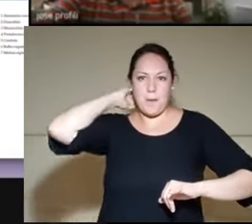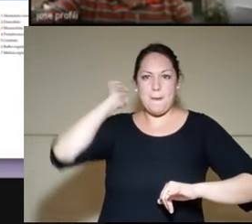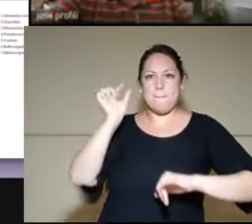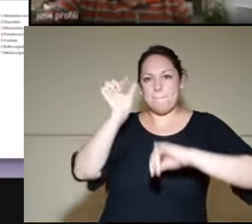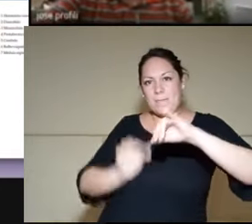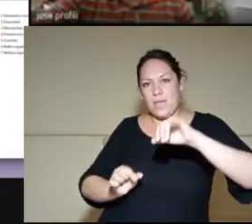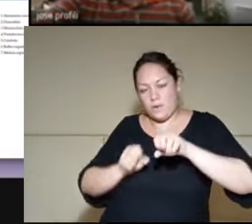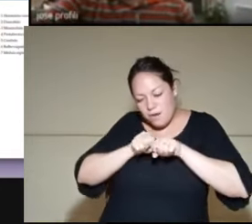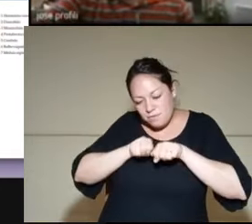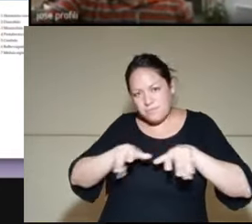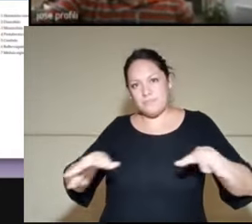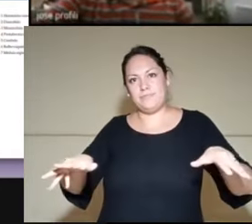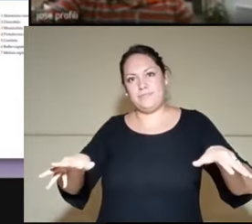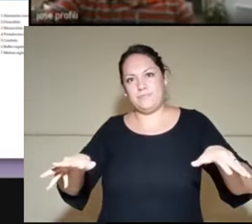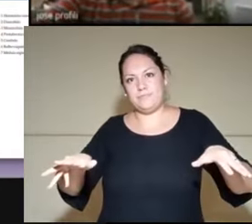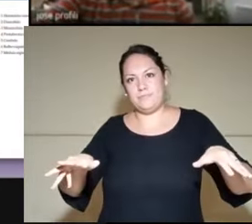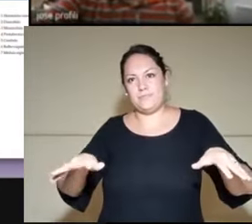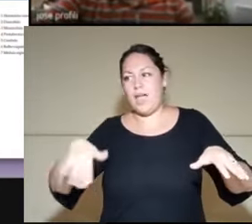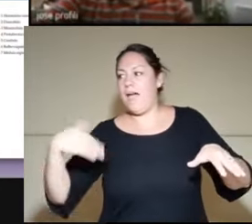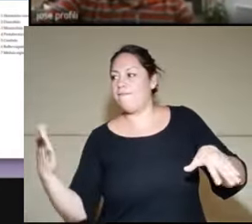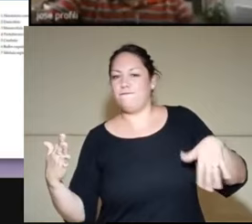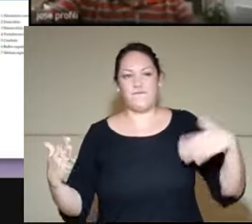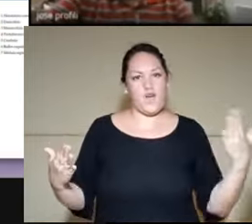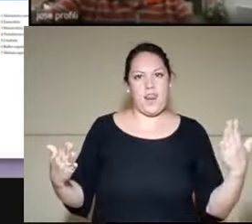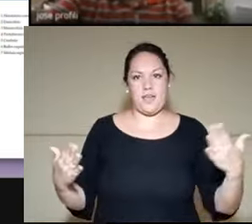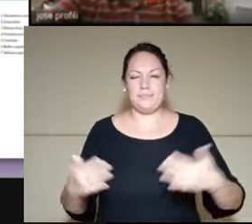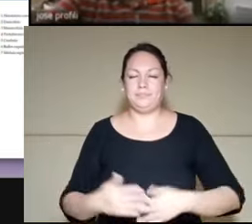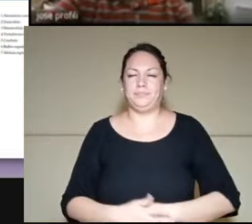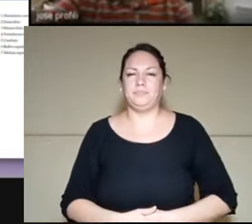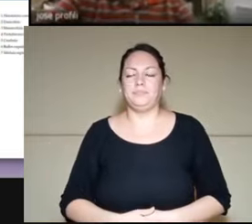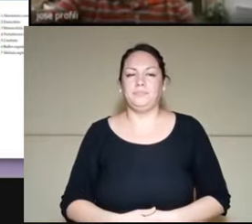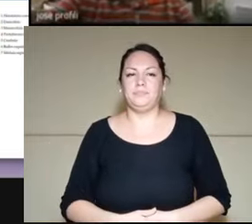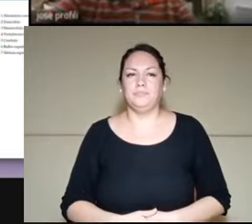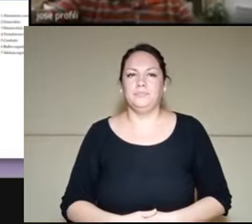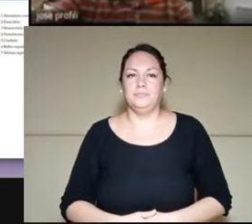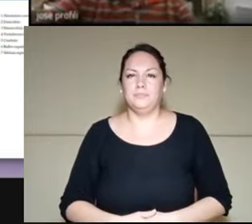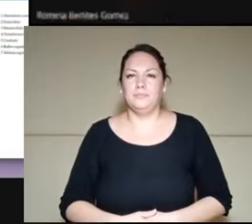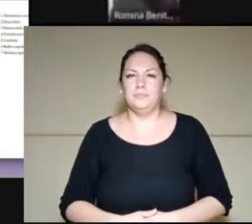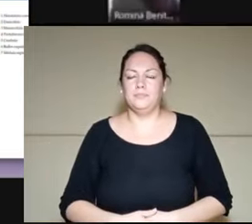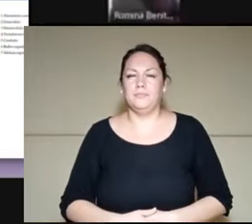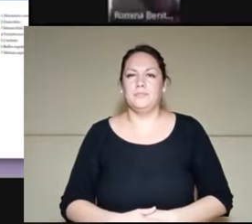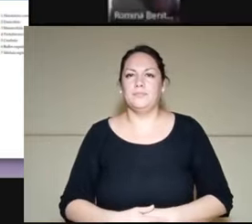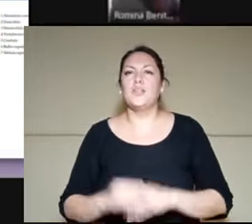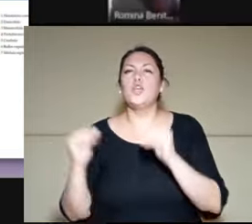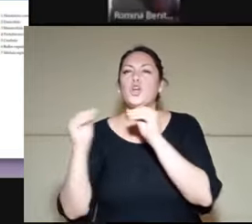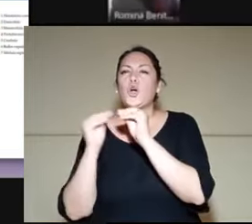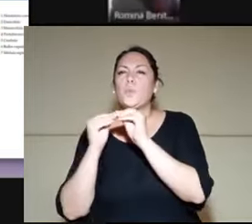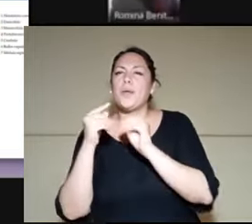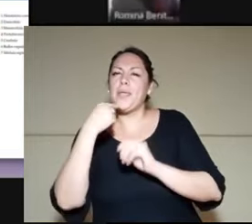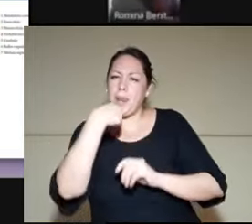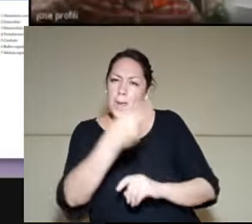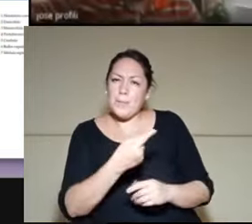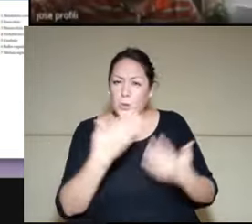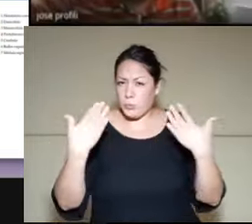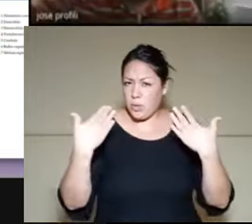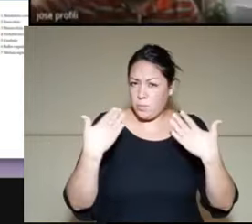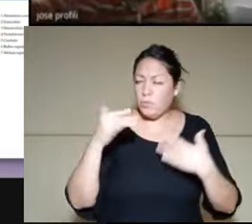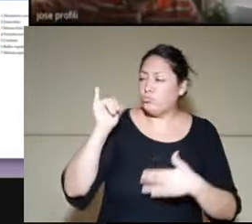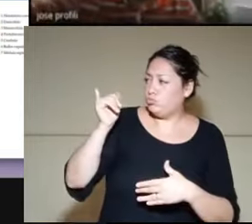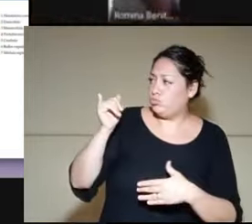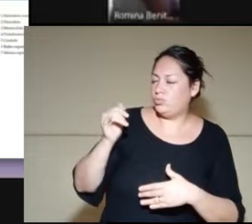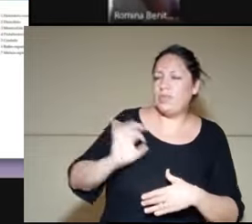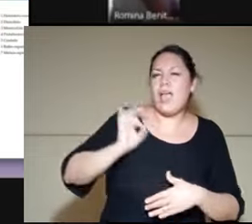viaja la información hacia la periferia o hacia lo periférico. Profe, ¿le ¿Sí? puedo hacer una pregunta?